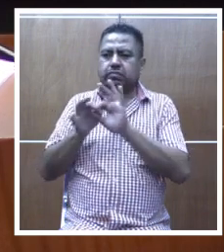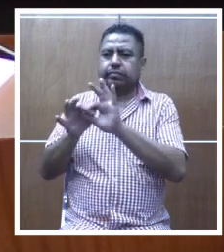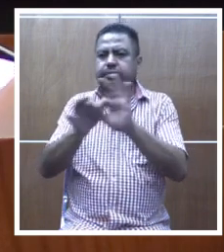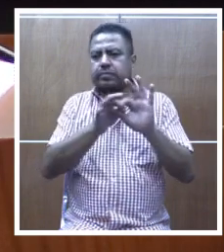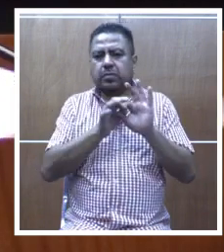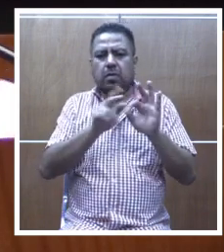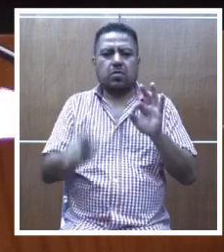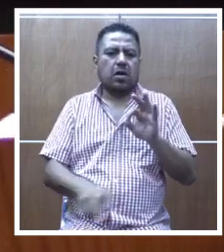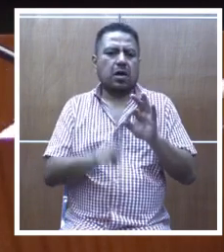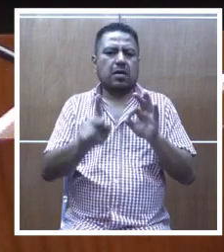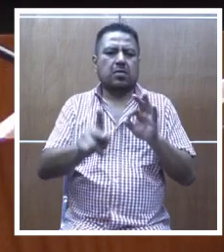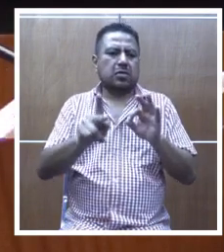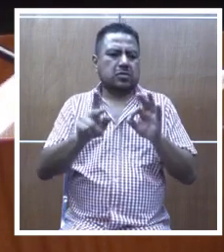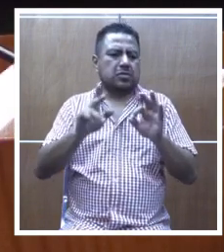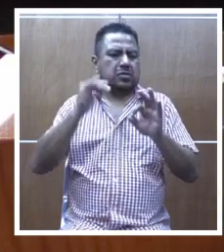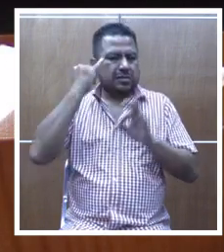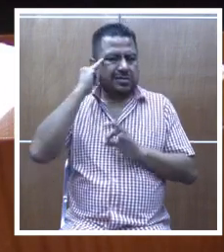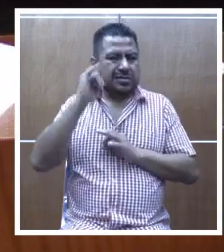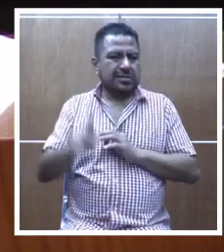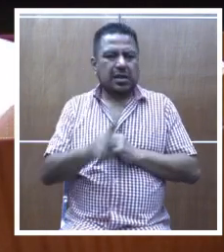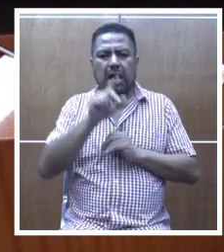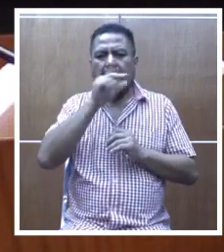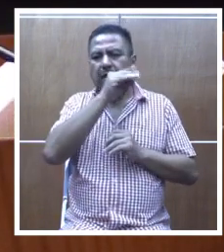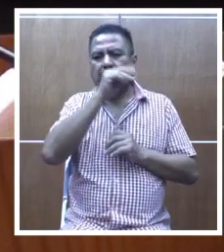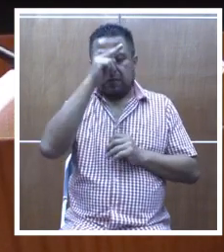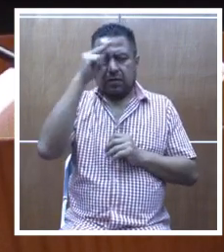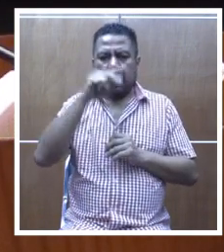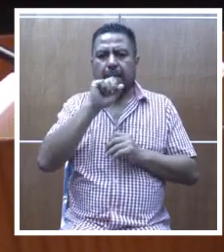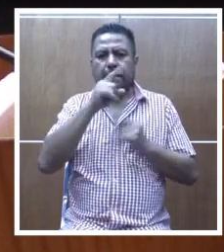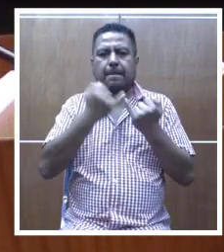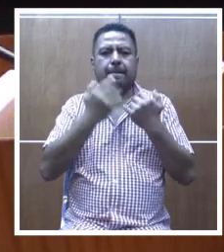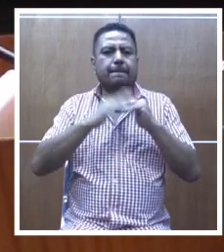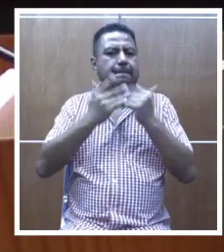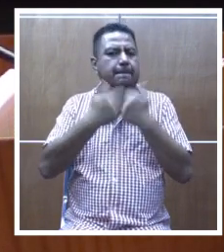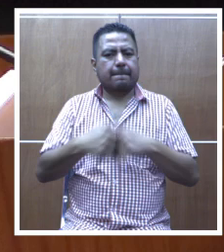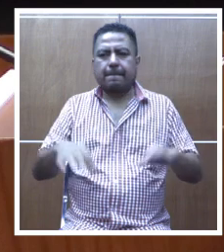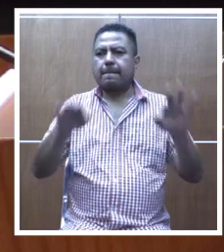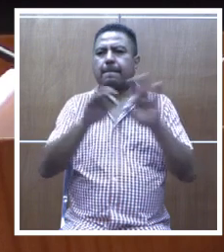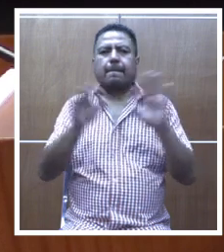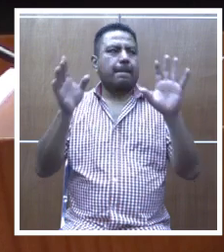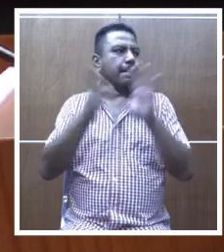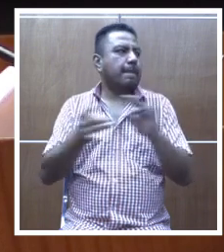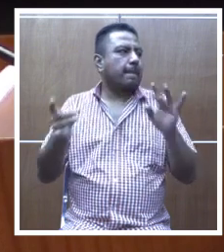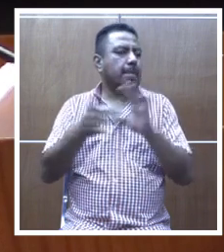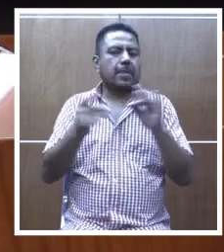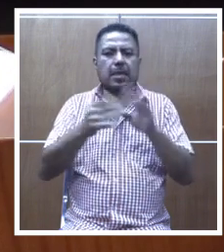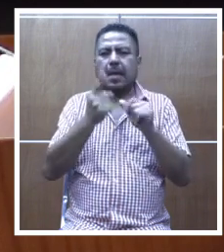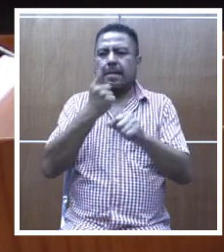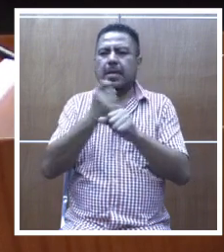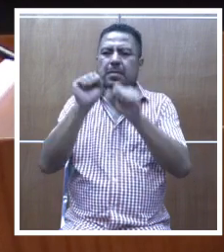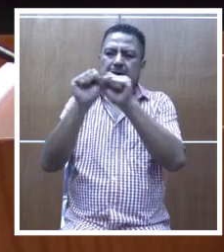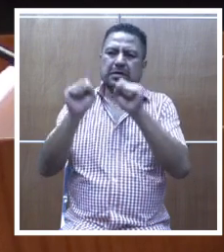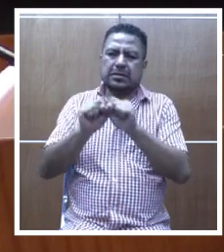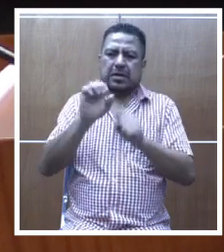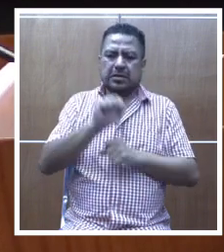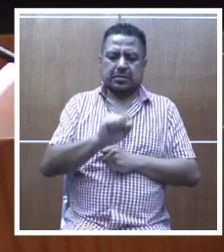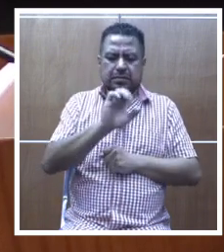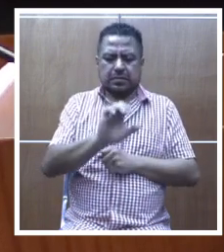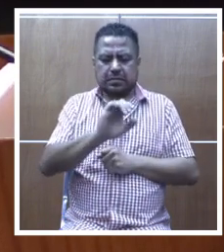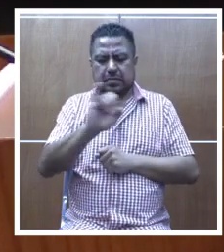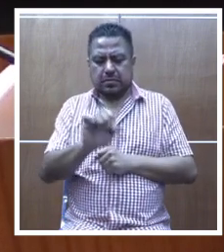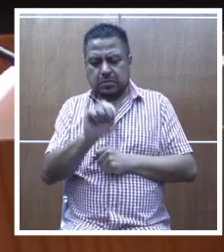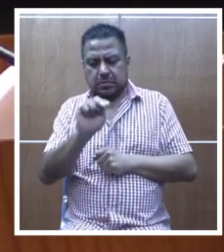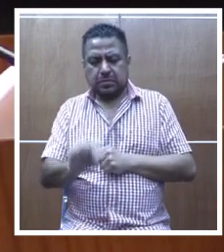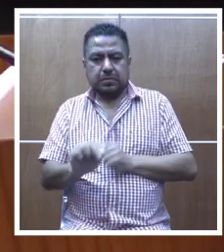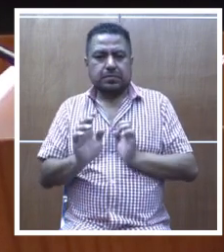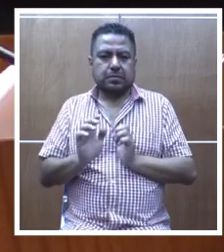derechos de los pueblos originarios y el pueblo afromexicano. Es importante mencionar que Primera Sala de la Suprema Corte de Justicia de la